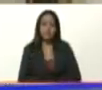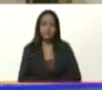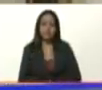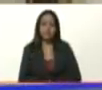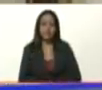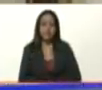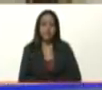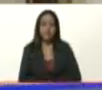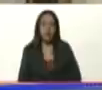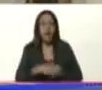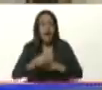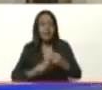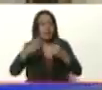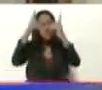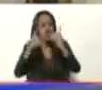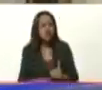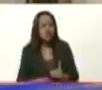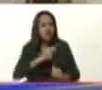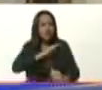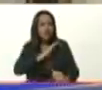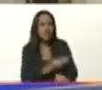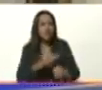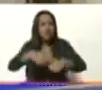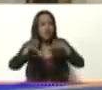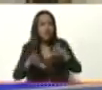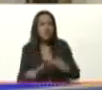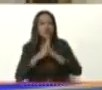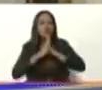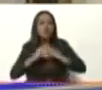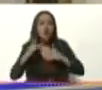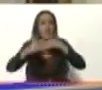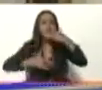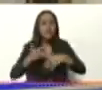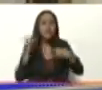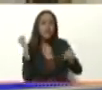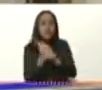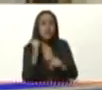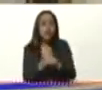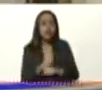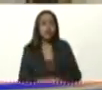tomar decisiones drásticas de suspensión de todas las actividades